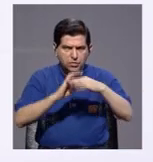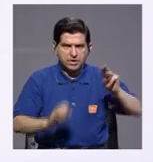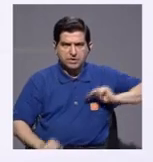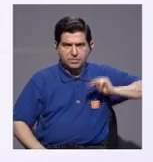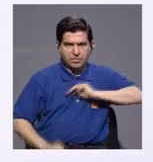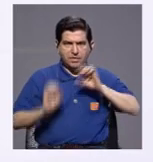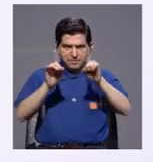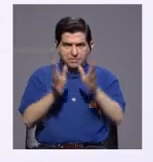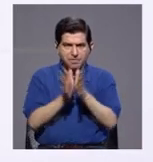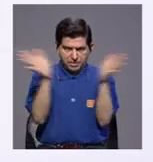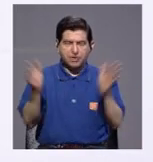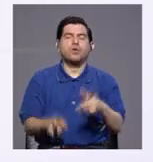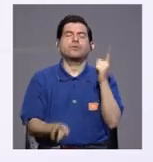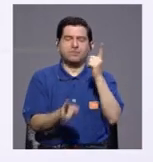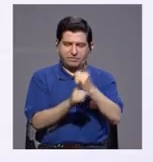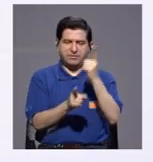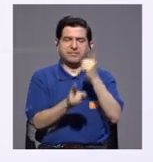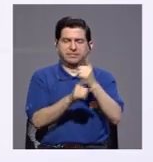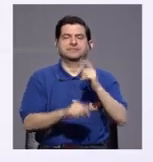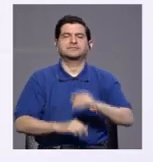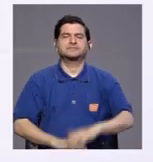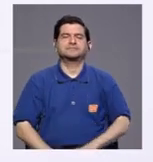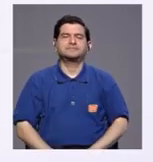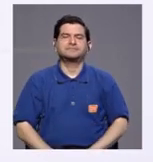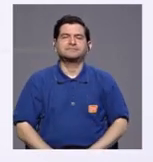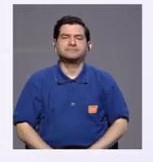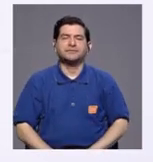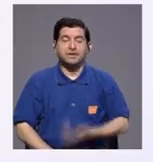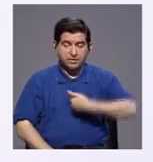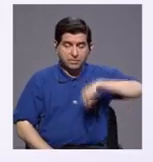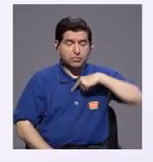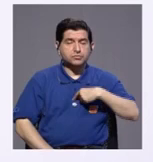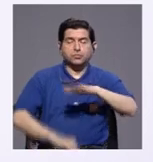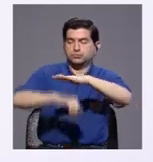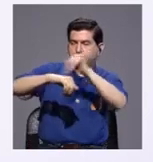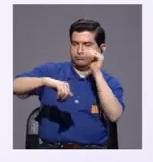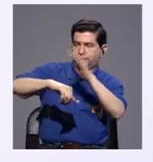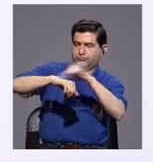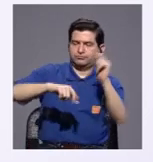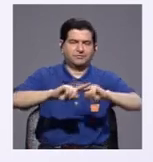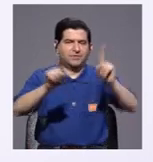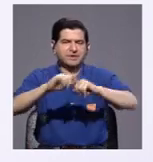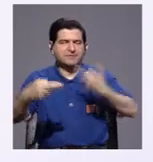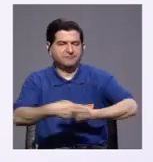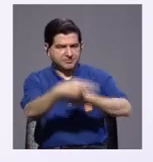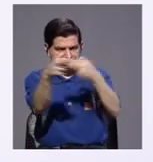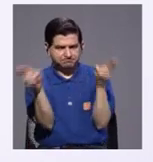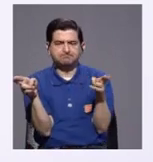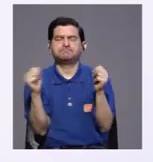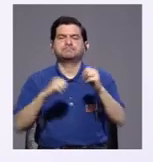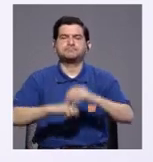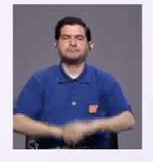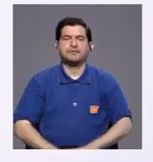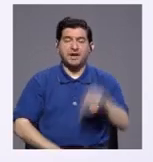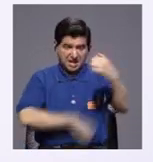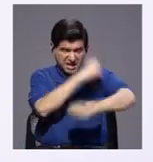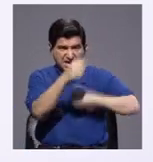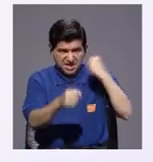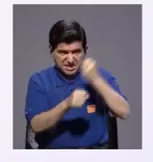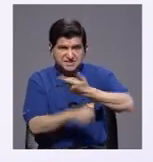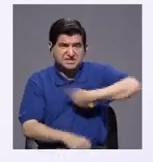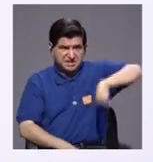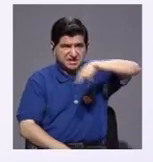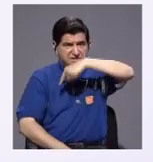coordinación con el ministerio de educación pública entonces hacemos una convocatoria en diferentes regiones este año hemos